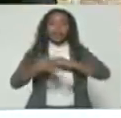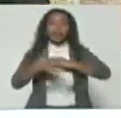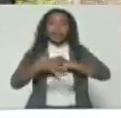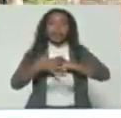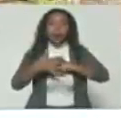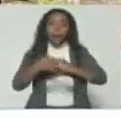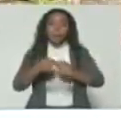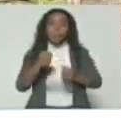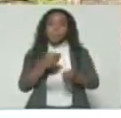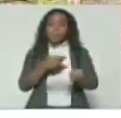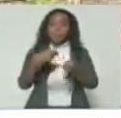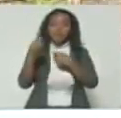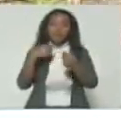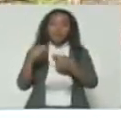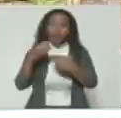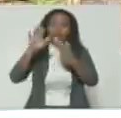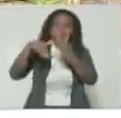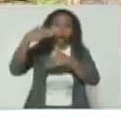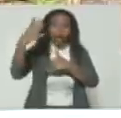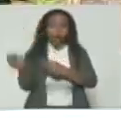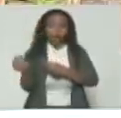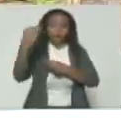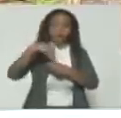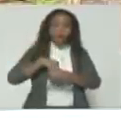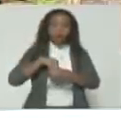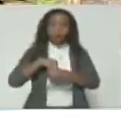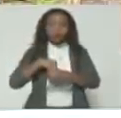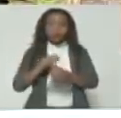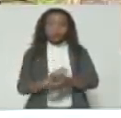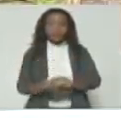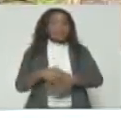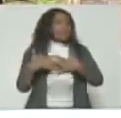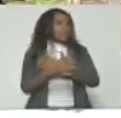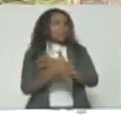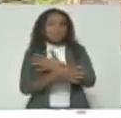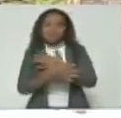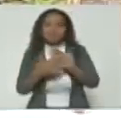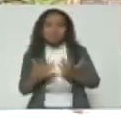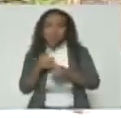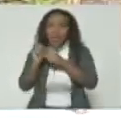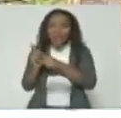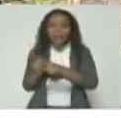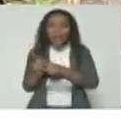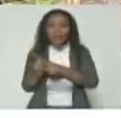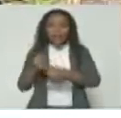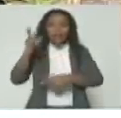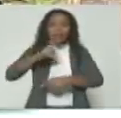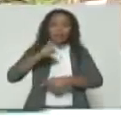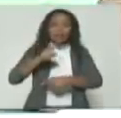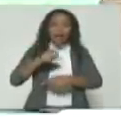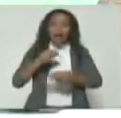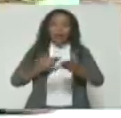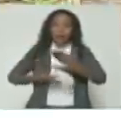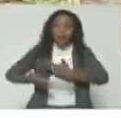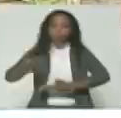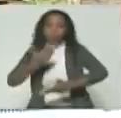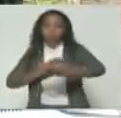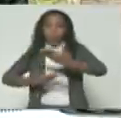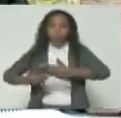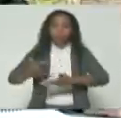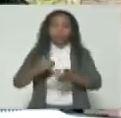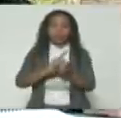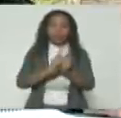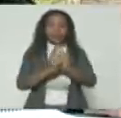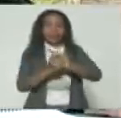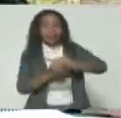importada, insumos importados, insumos sintéticos, que es parte de esa transición que estamos llevando. Es decir, presidente, que